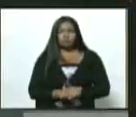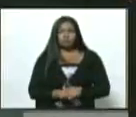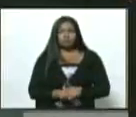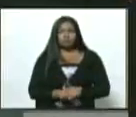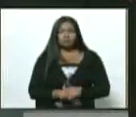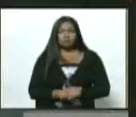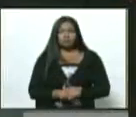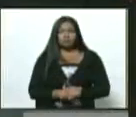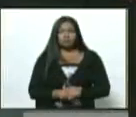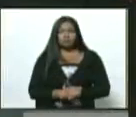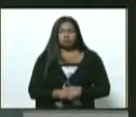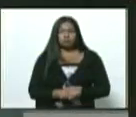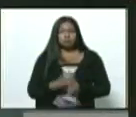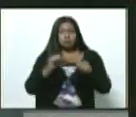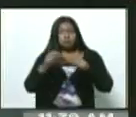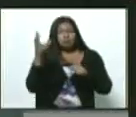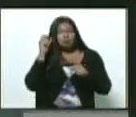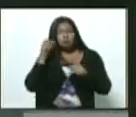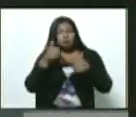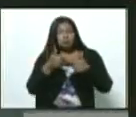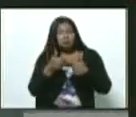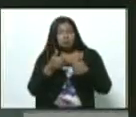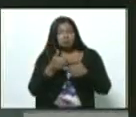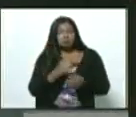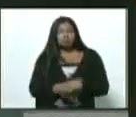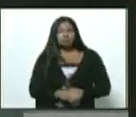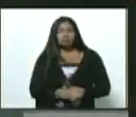¿Sí? Ahora sí.